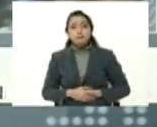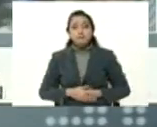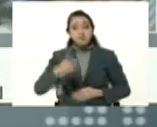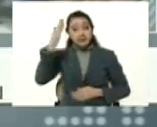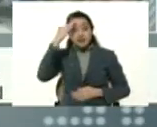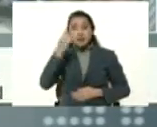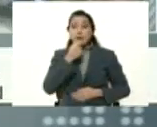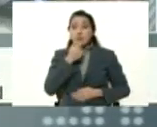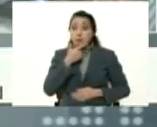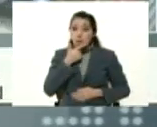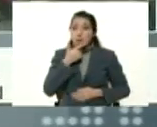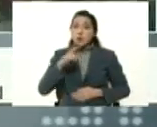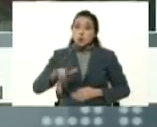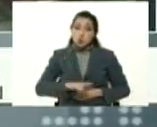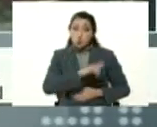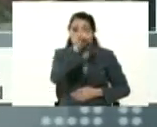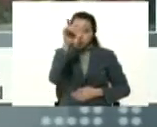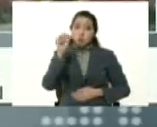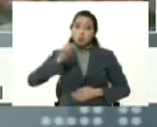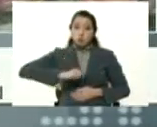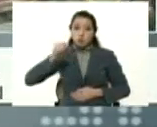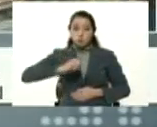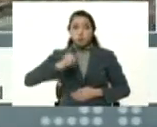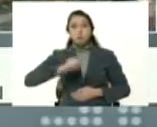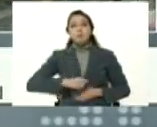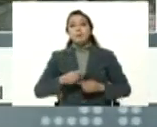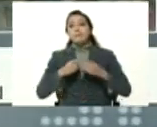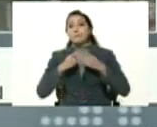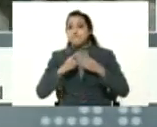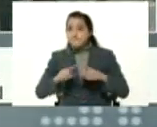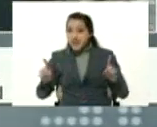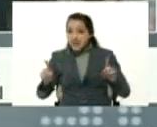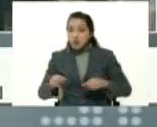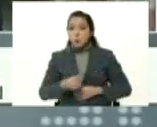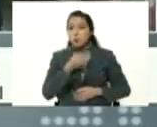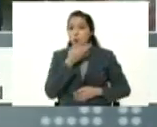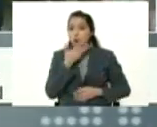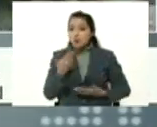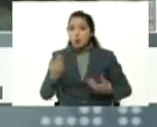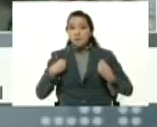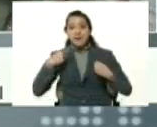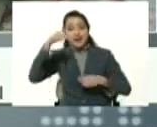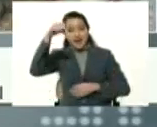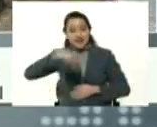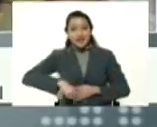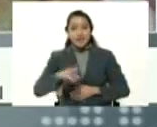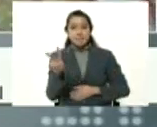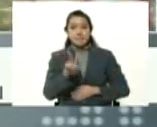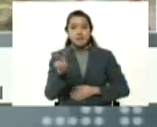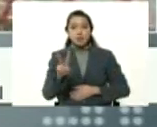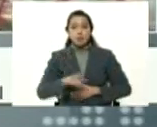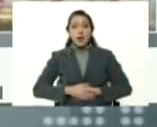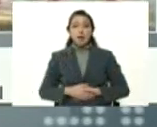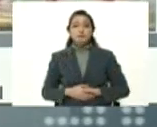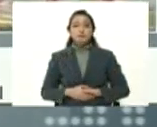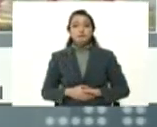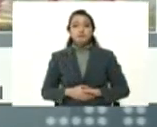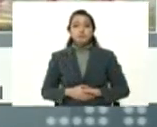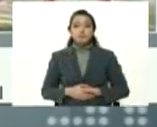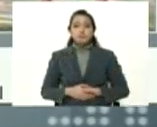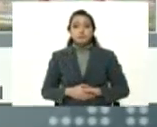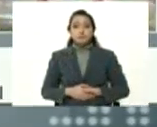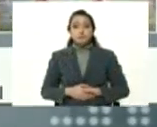que es bonito ir de vacaciones a otros países, pero lo más bonito es vivir en Venezuela. ¿Ah?